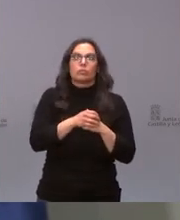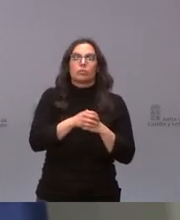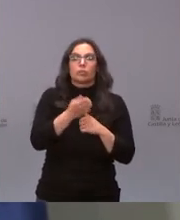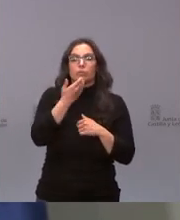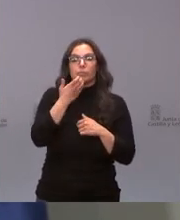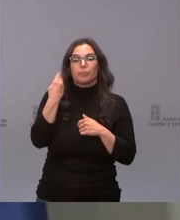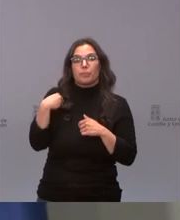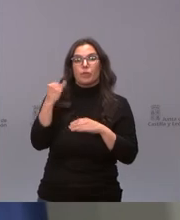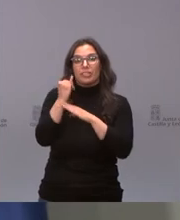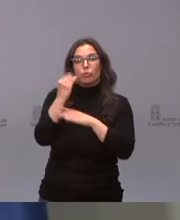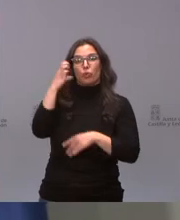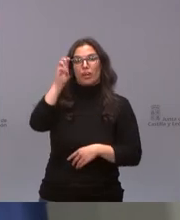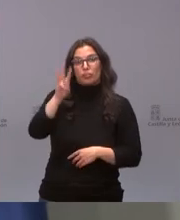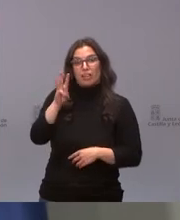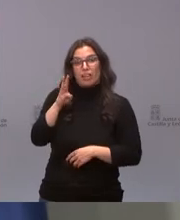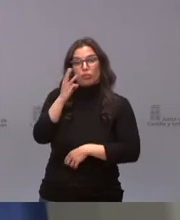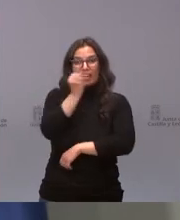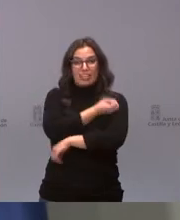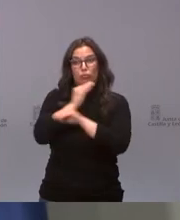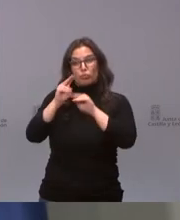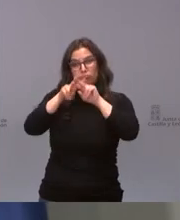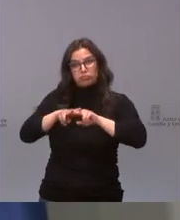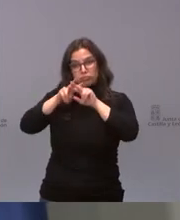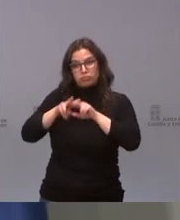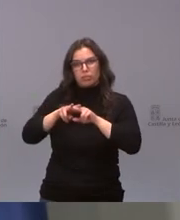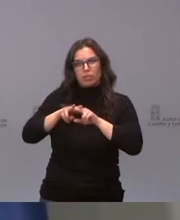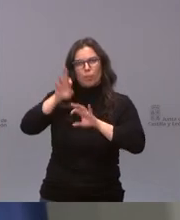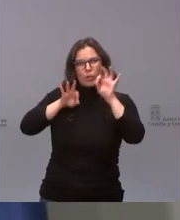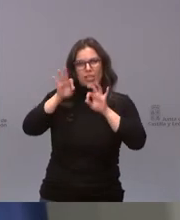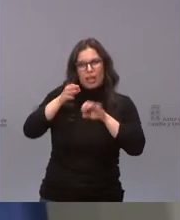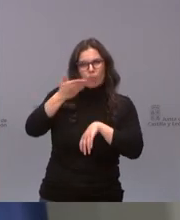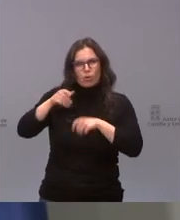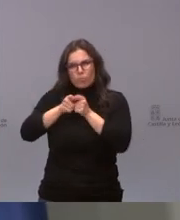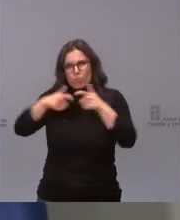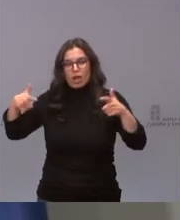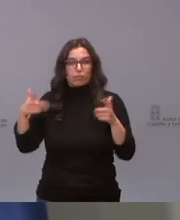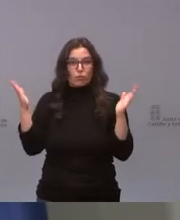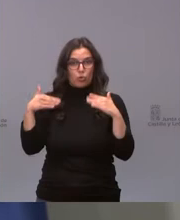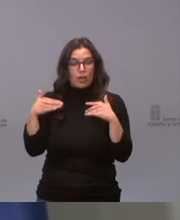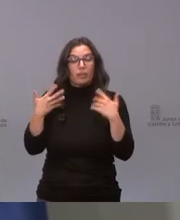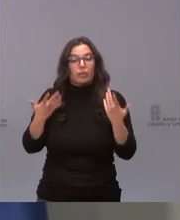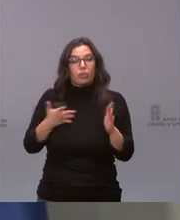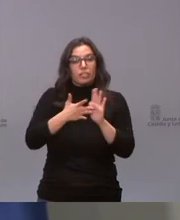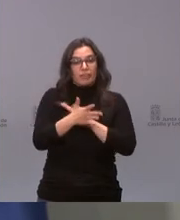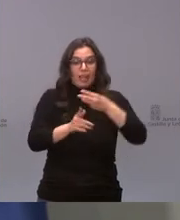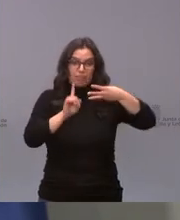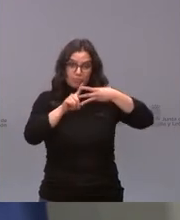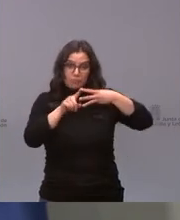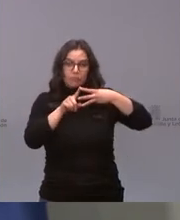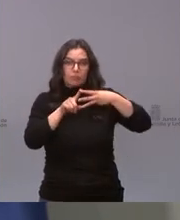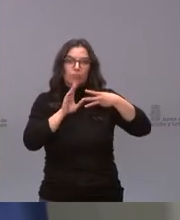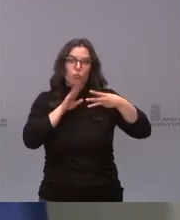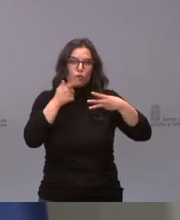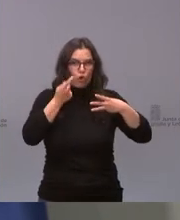III un incremento de mortalidad evitable, por lo tanto, esto en este momento está bajo